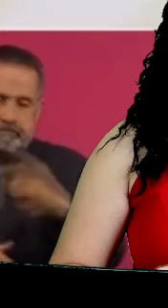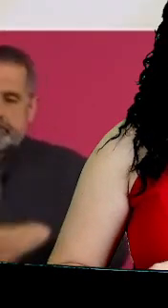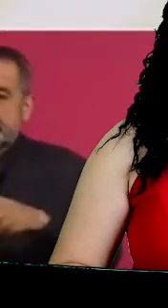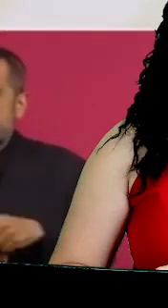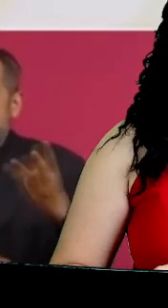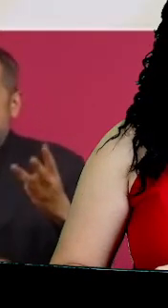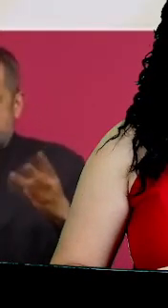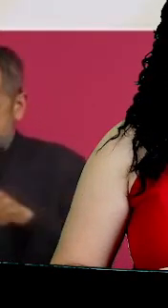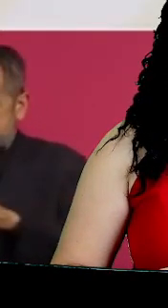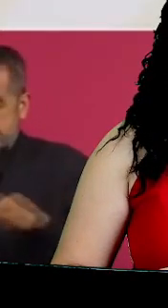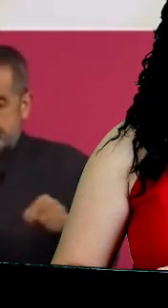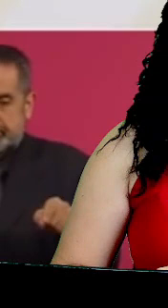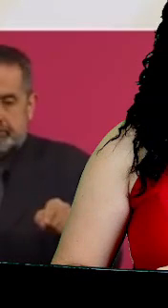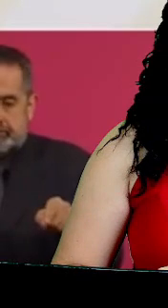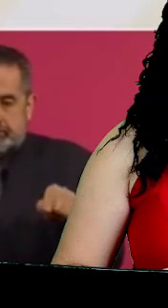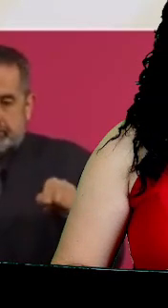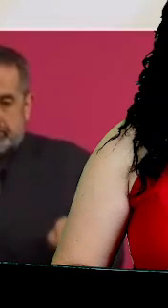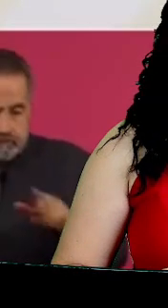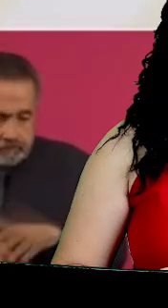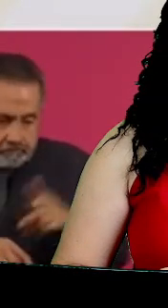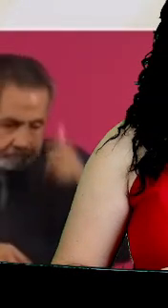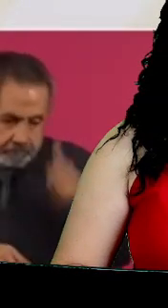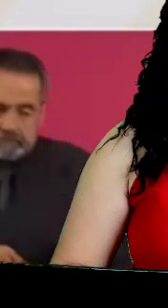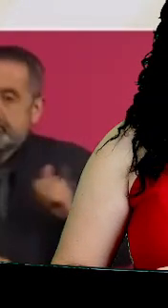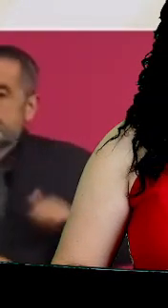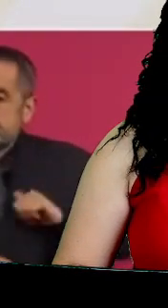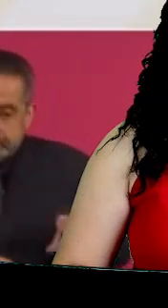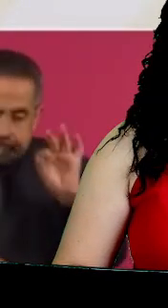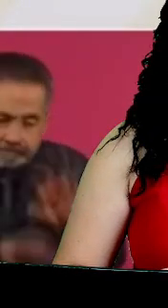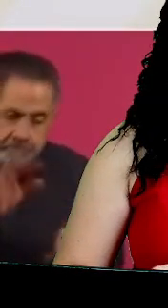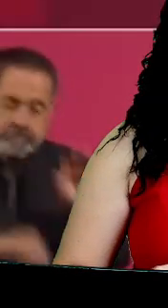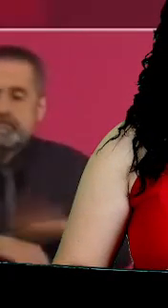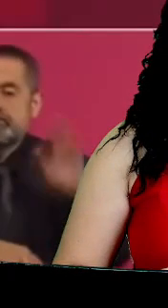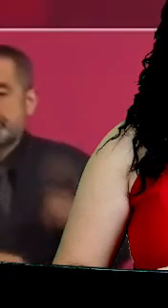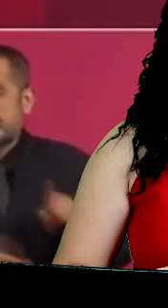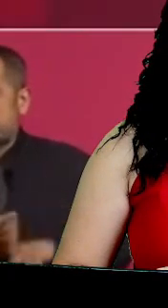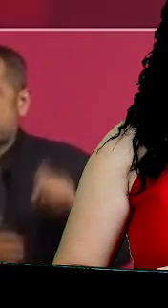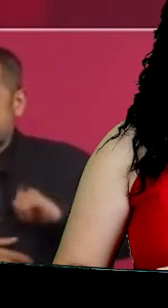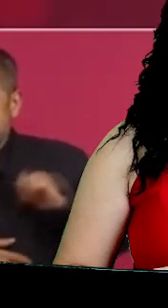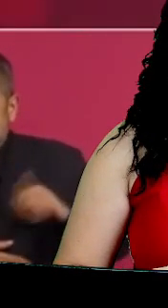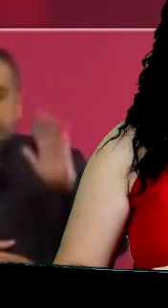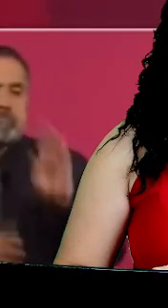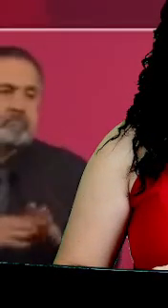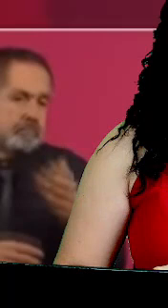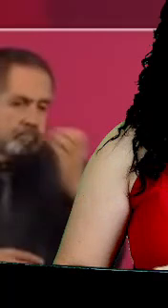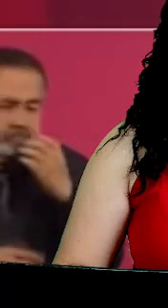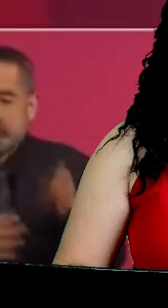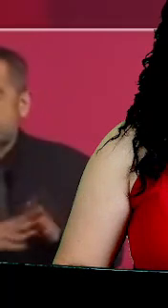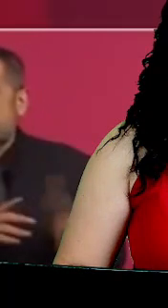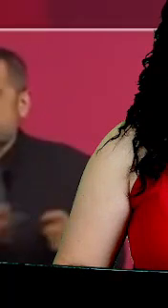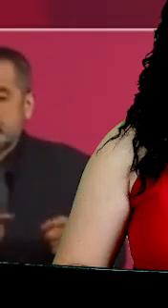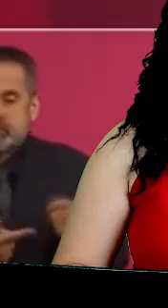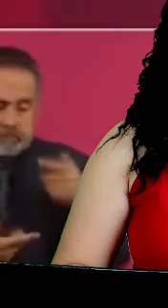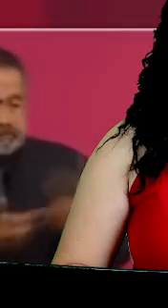sin duda el que ha ofrecido mayor información en relación con el poblamiento, las costumbres y